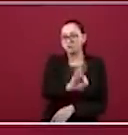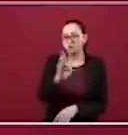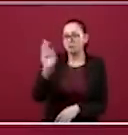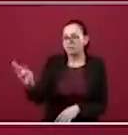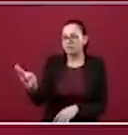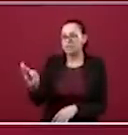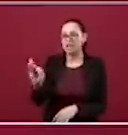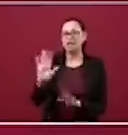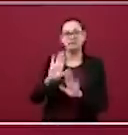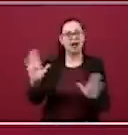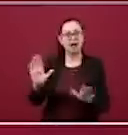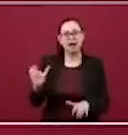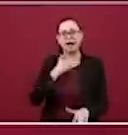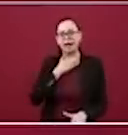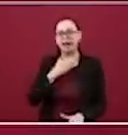Les faltó